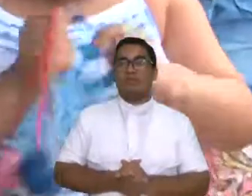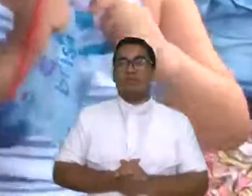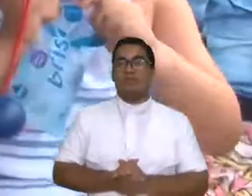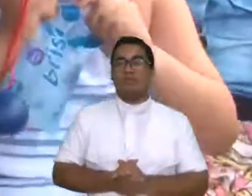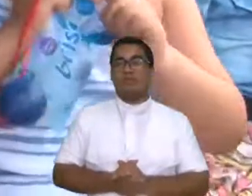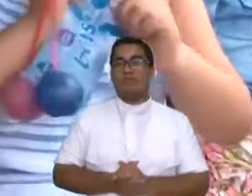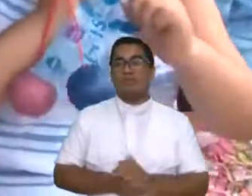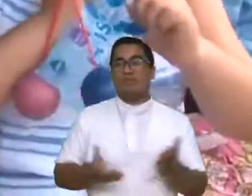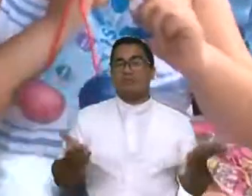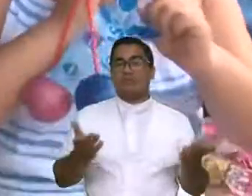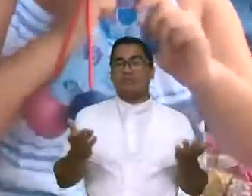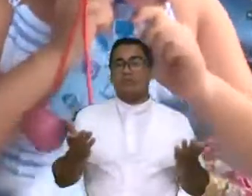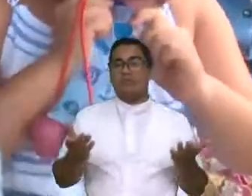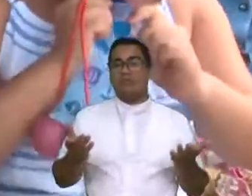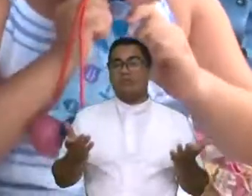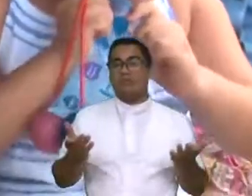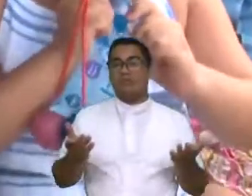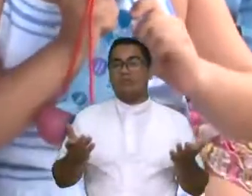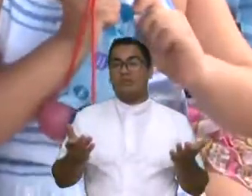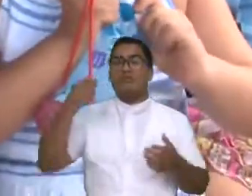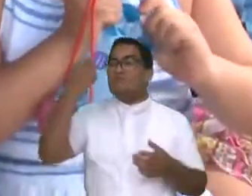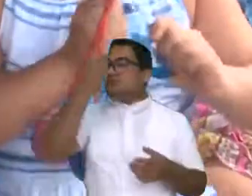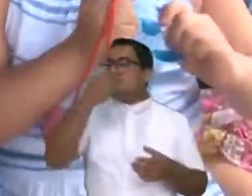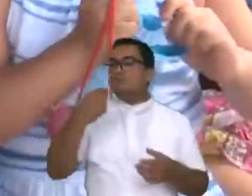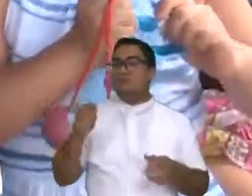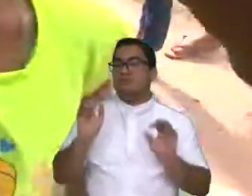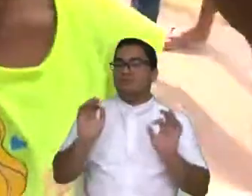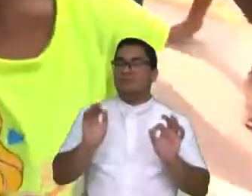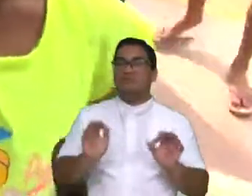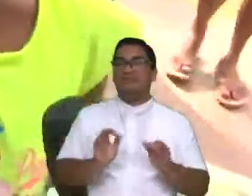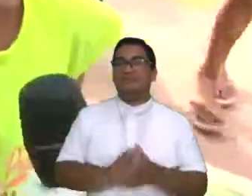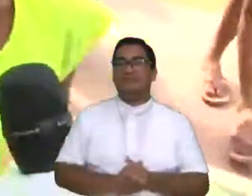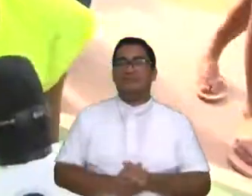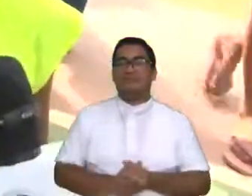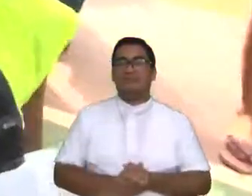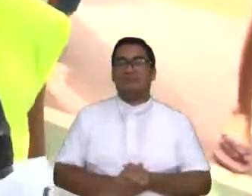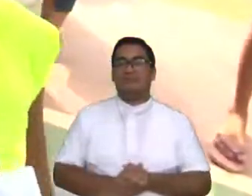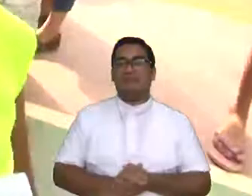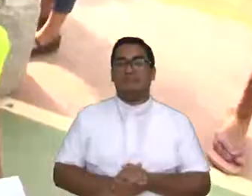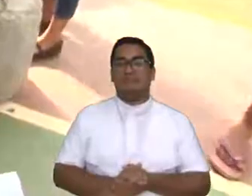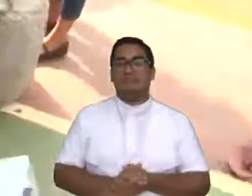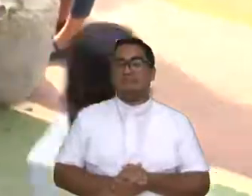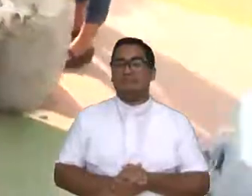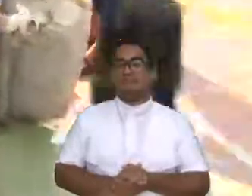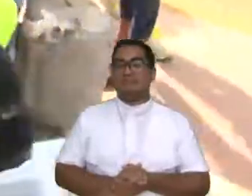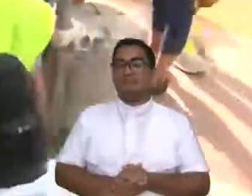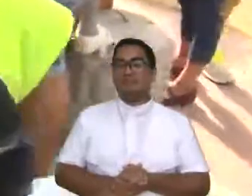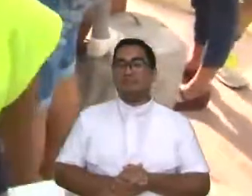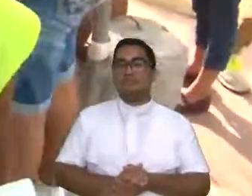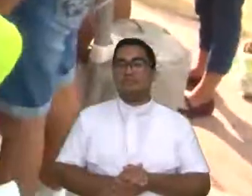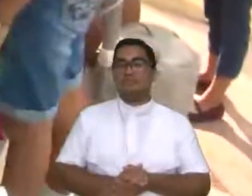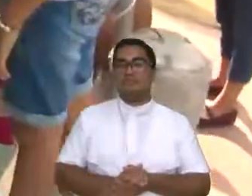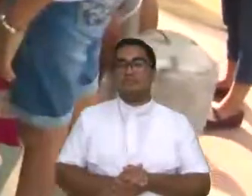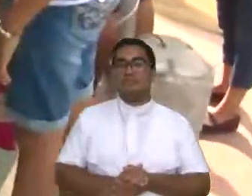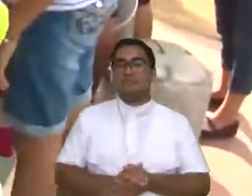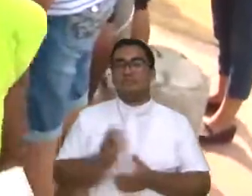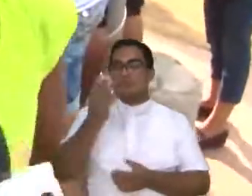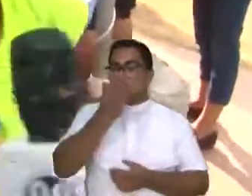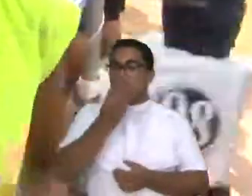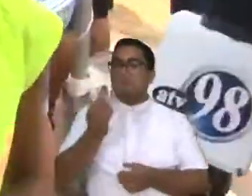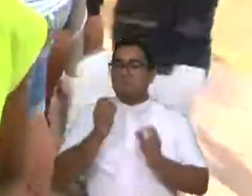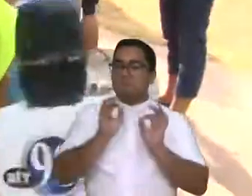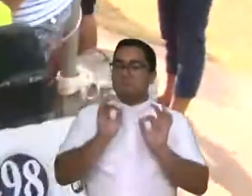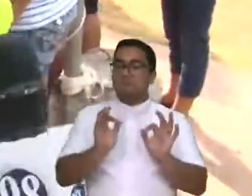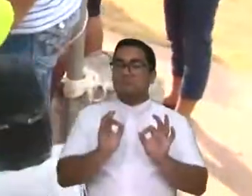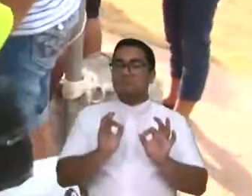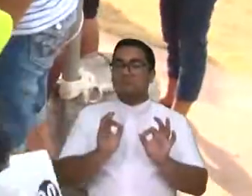Sí. ¿Le da pintacarita también? Sí. ¿Actividad? Bien. ¿Qué bonito? Sí.